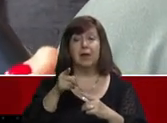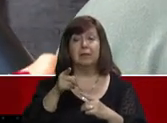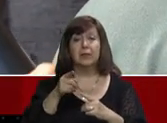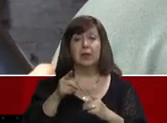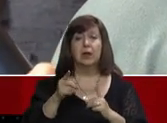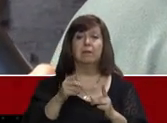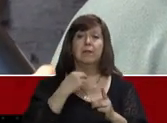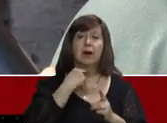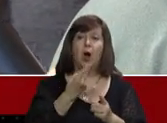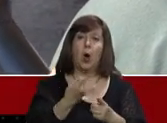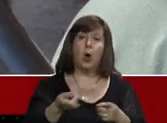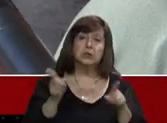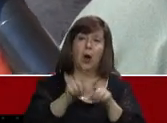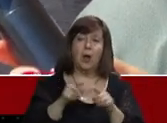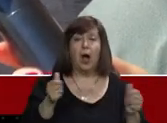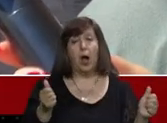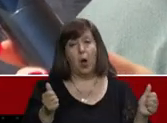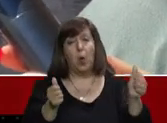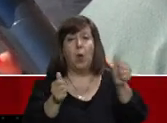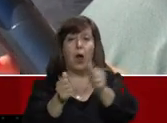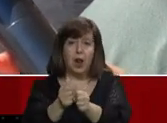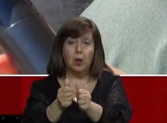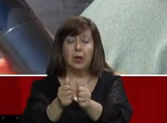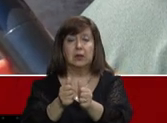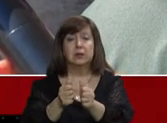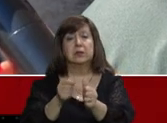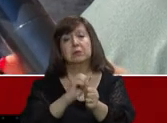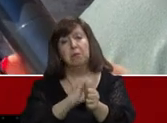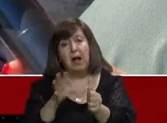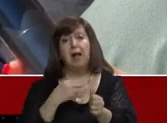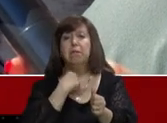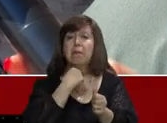de volver con él lo veo mal